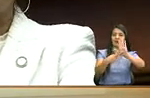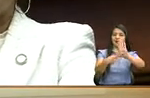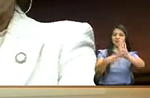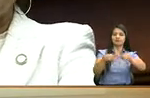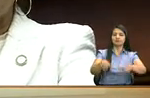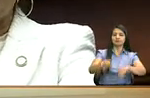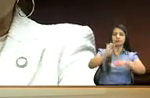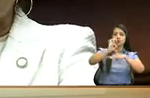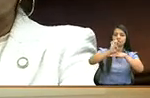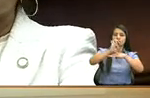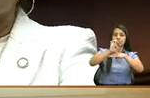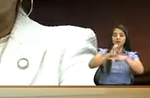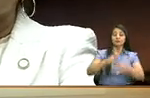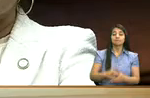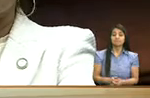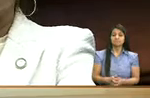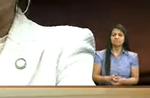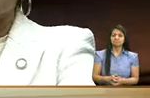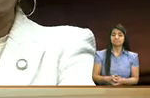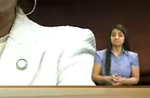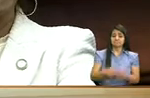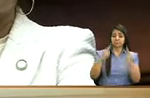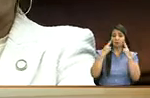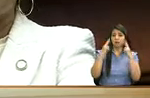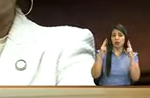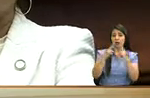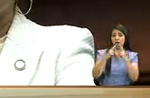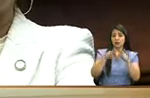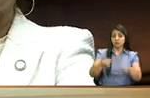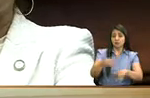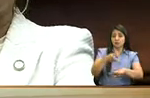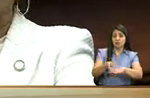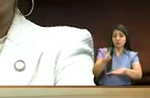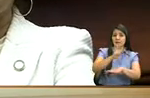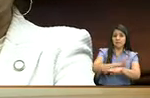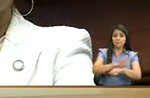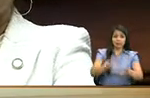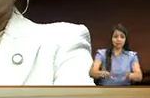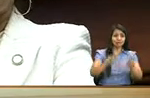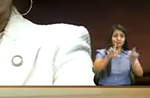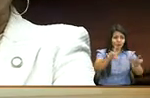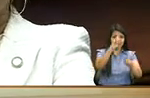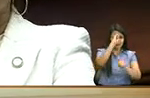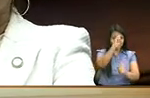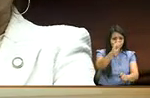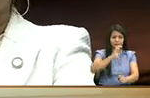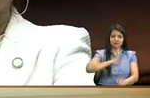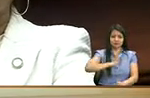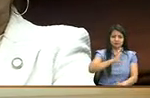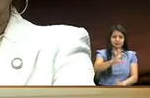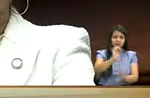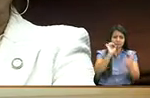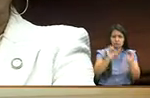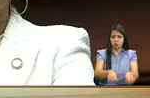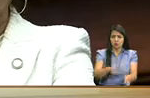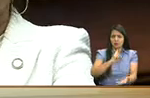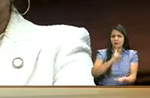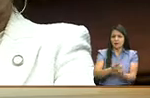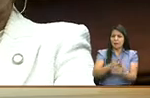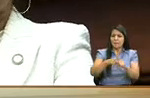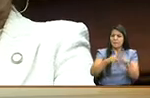entero. El mejor reconocimiento que esta Asamblea puede hacerle a ustedes y a todos los ecuatorianos y